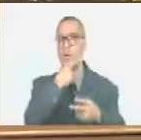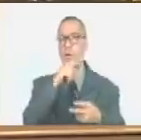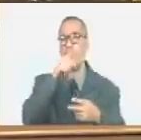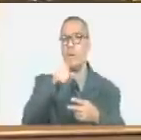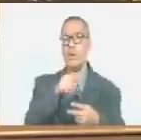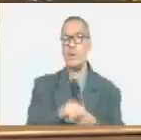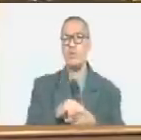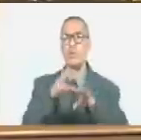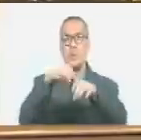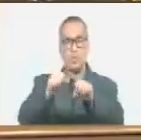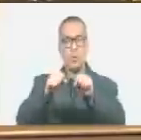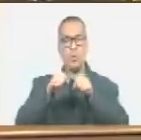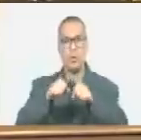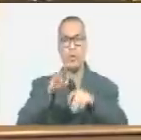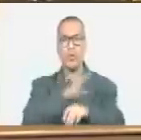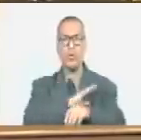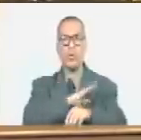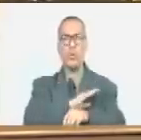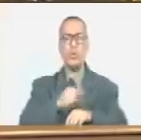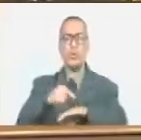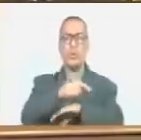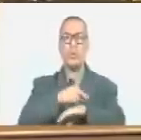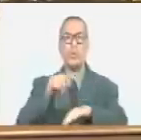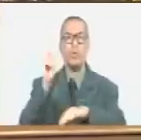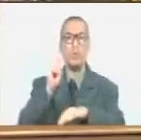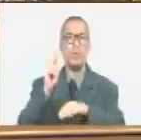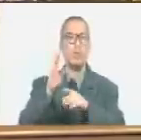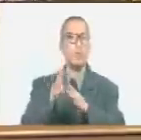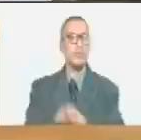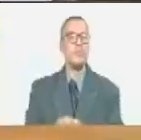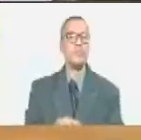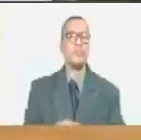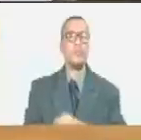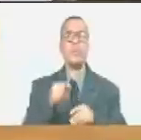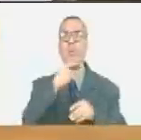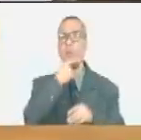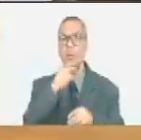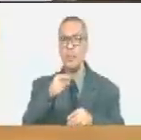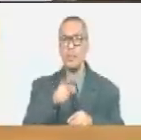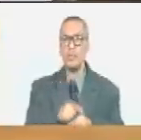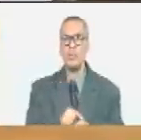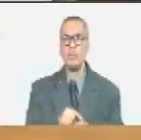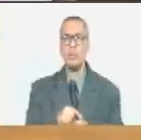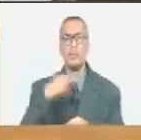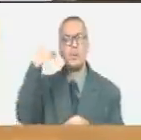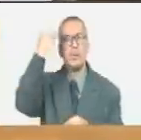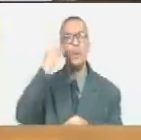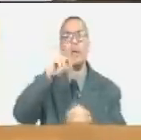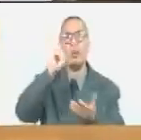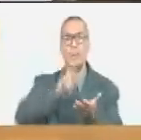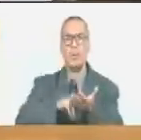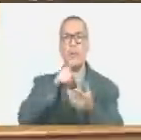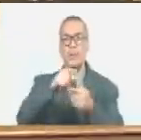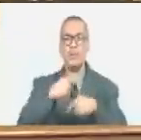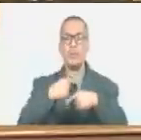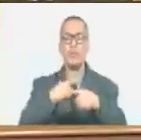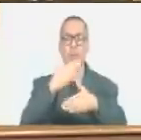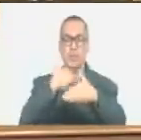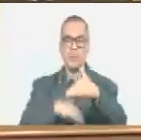su recuperación por parte de la República. Es todo, señor presidente. En consideración. Aprobado.